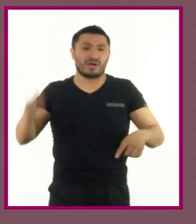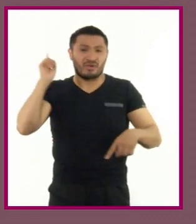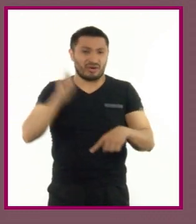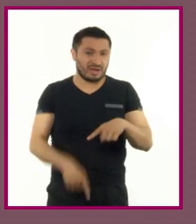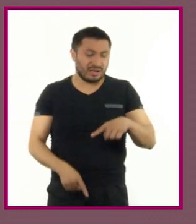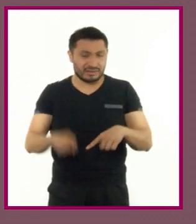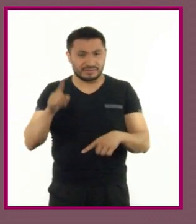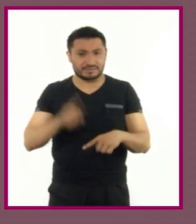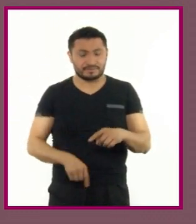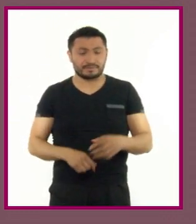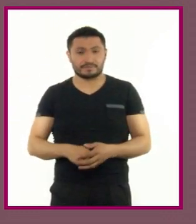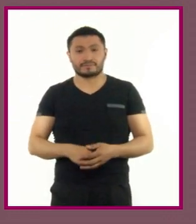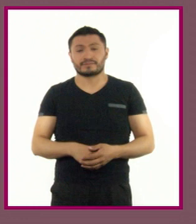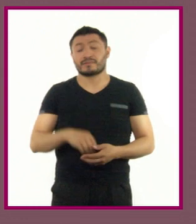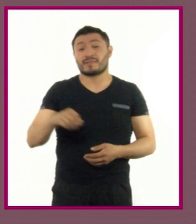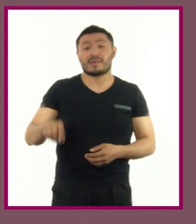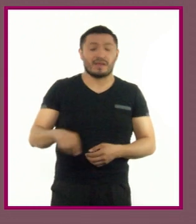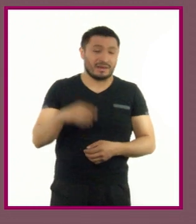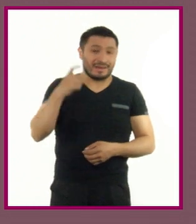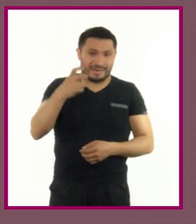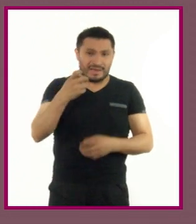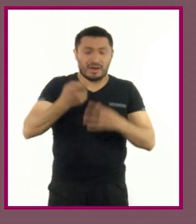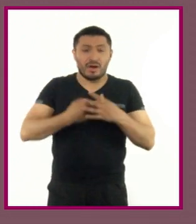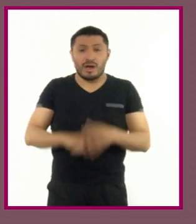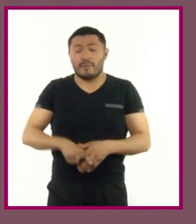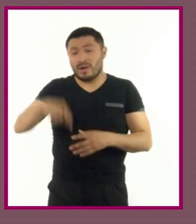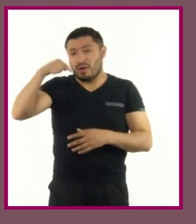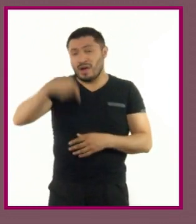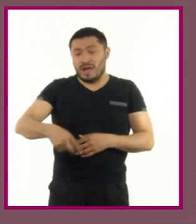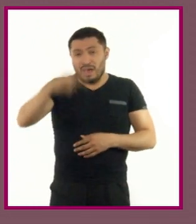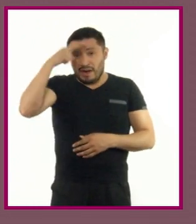sobre todo a partir de la Segunda Guerra Mundial en México.